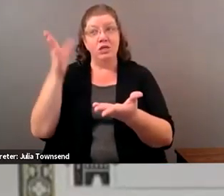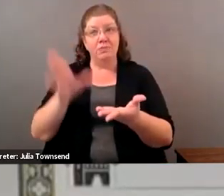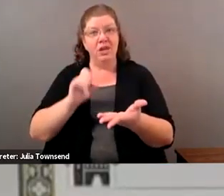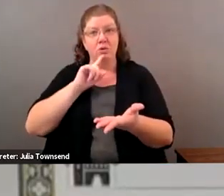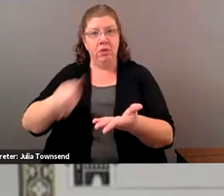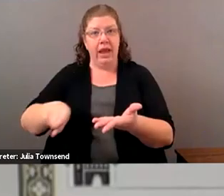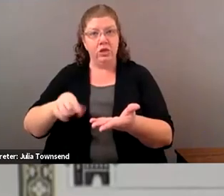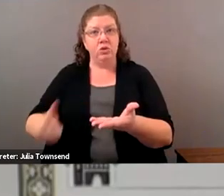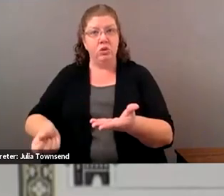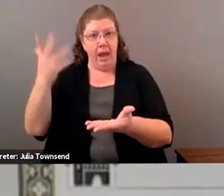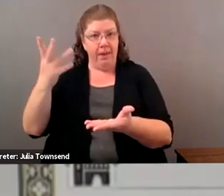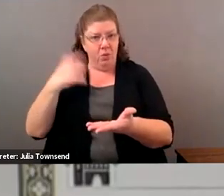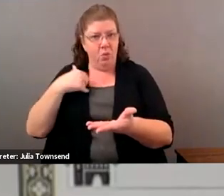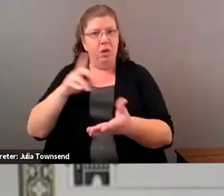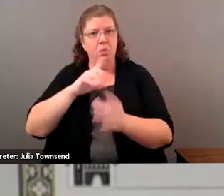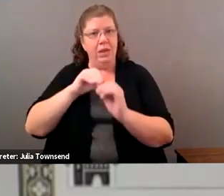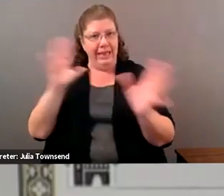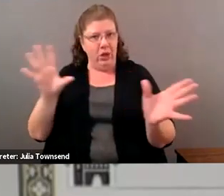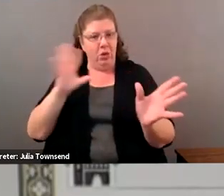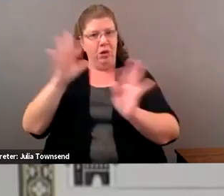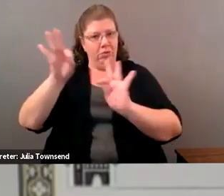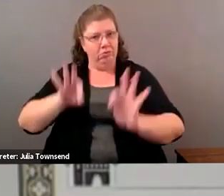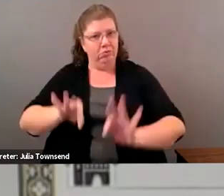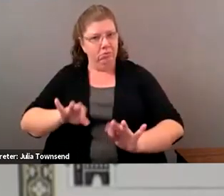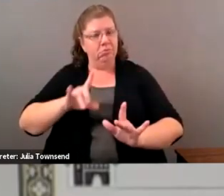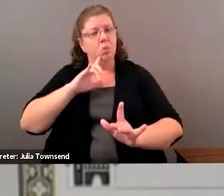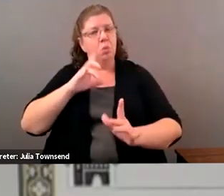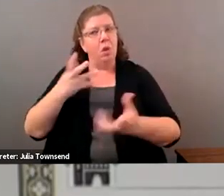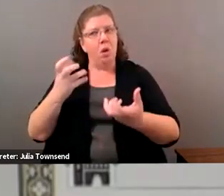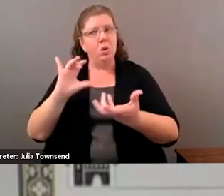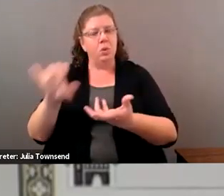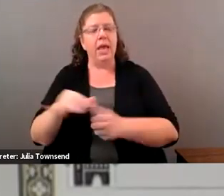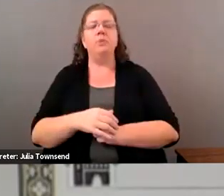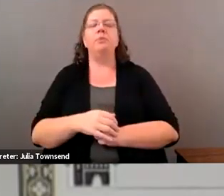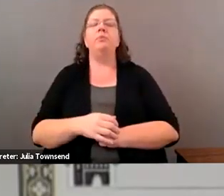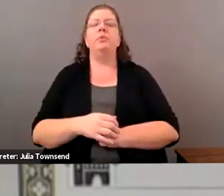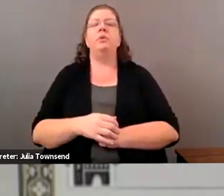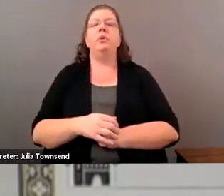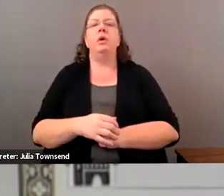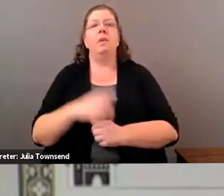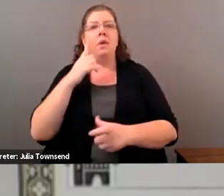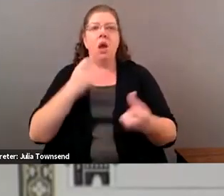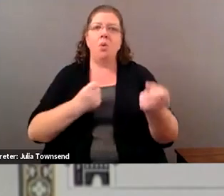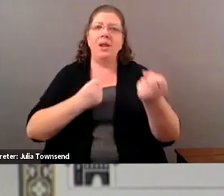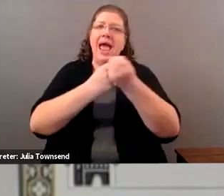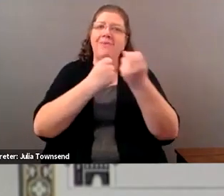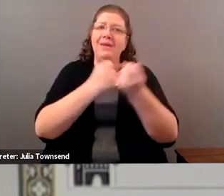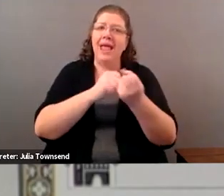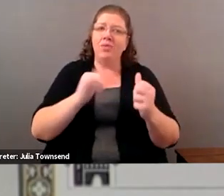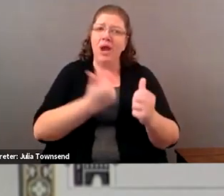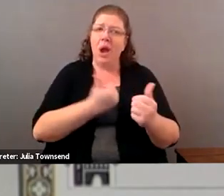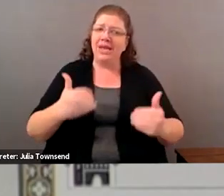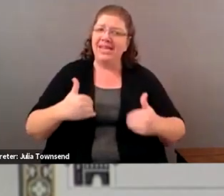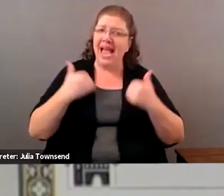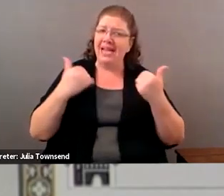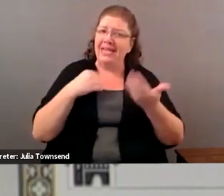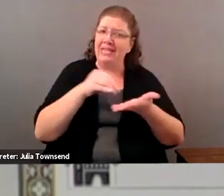oradora respecto a la cantidad para que quede clara que estamos haciendo y quienes estamos atendiendo pero que quiero abogar por los más jóvenes